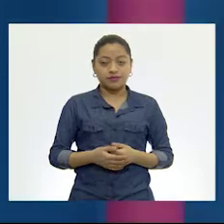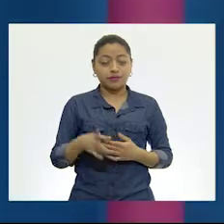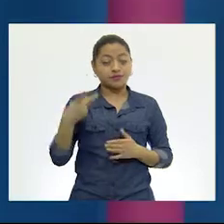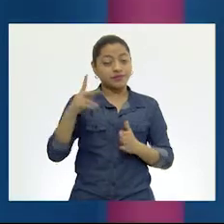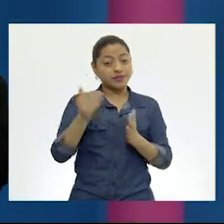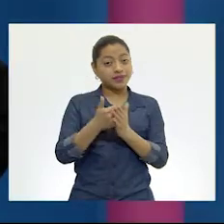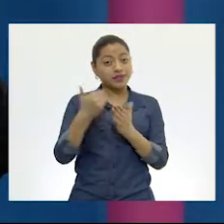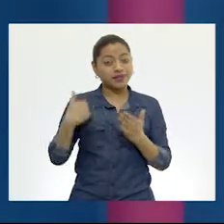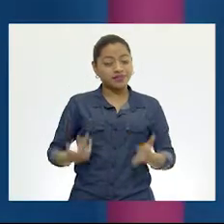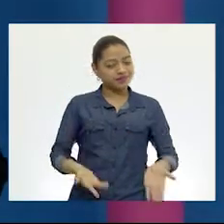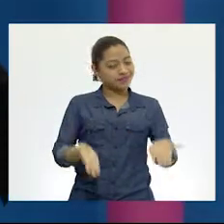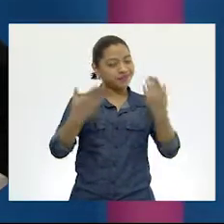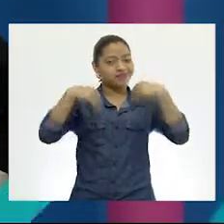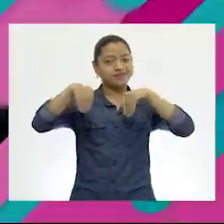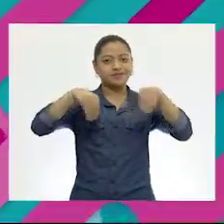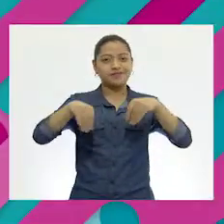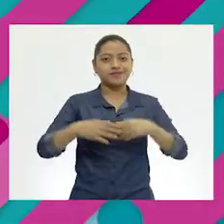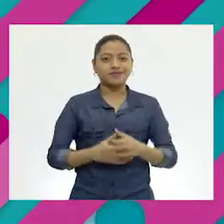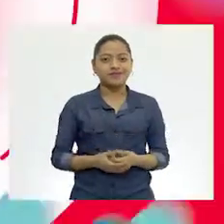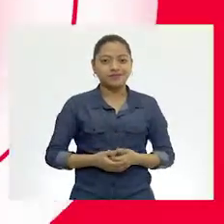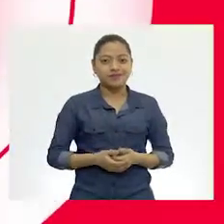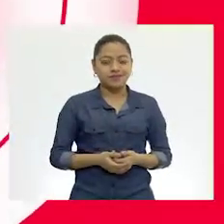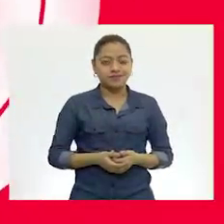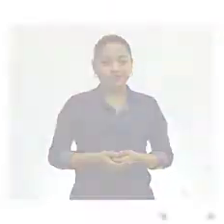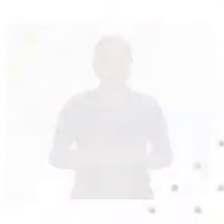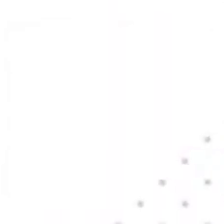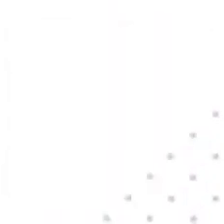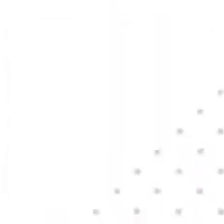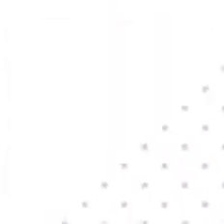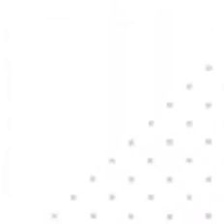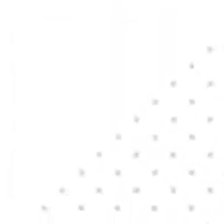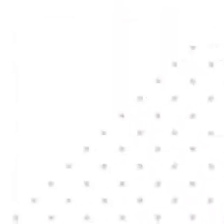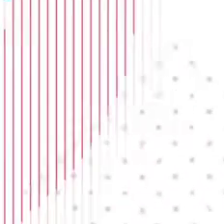pero antes, a movernos un poco.